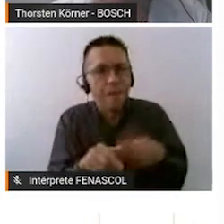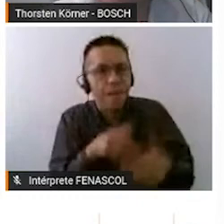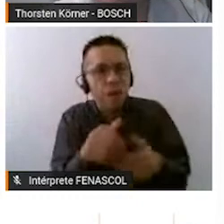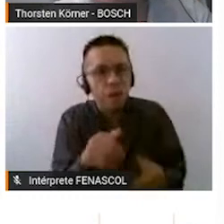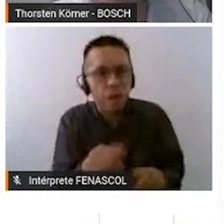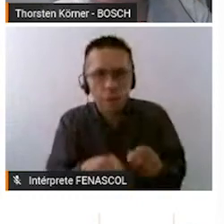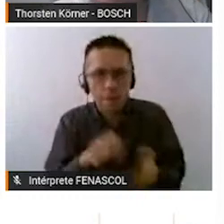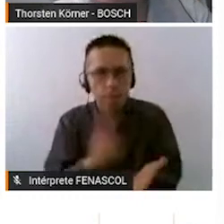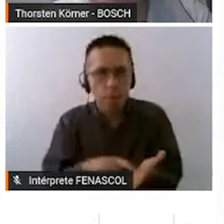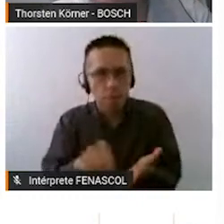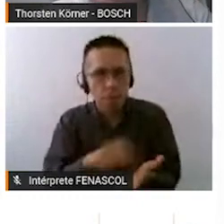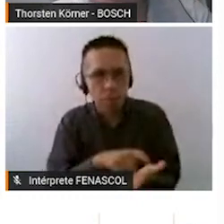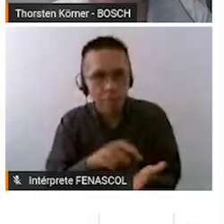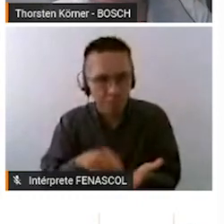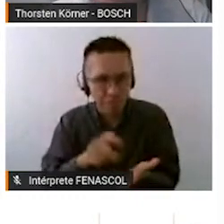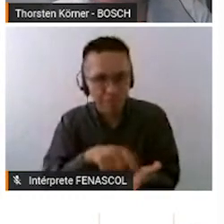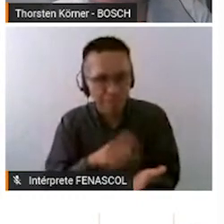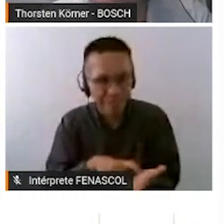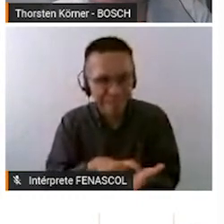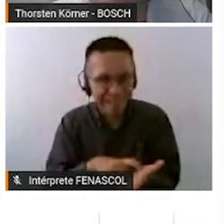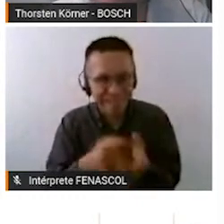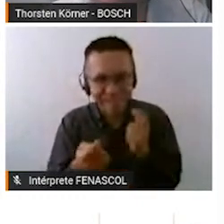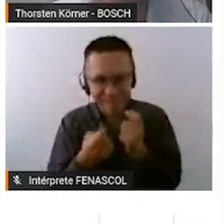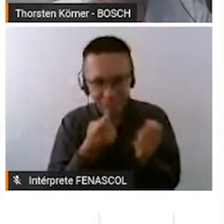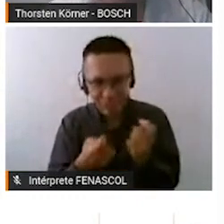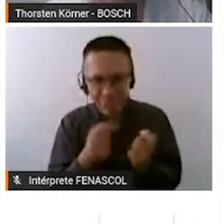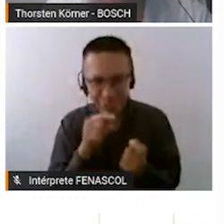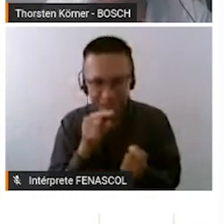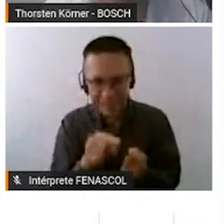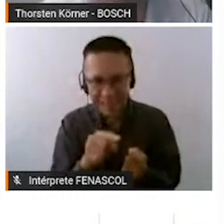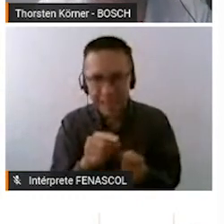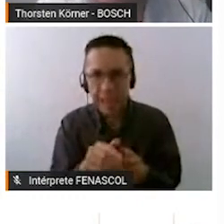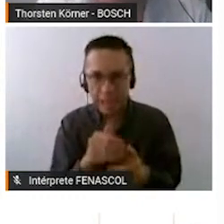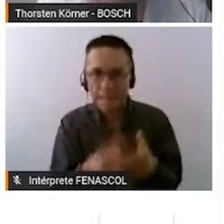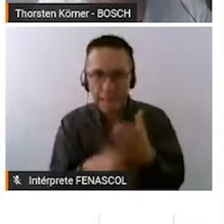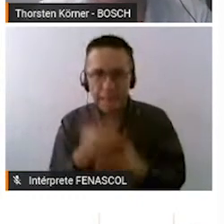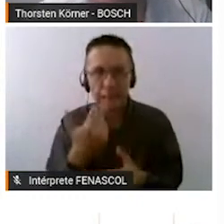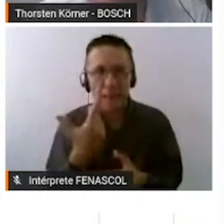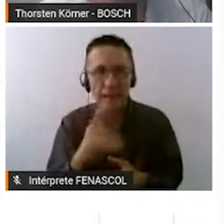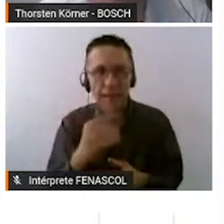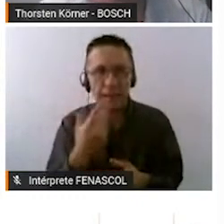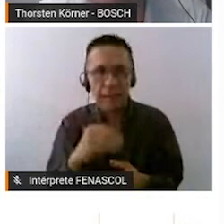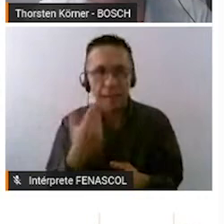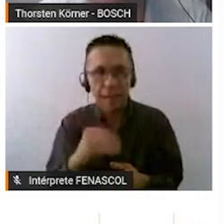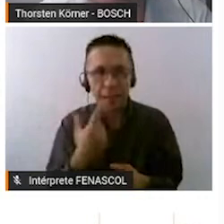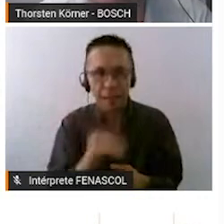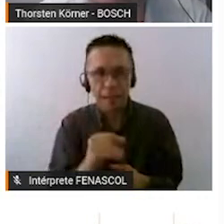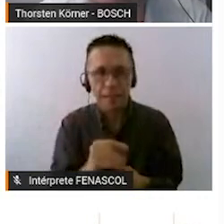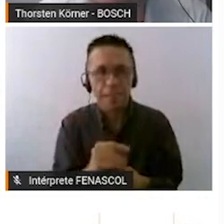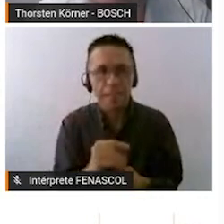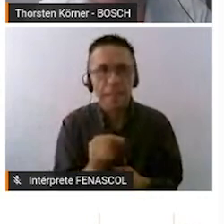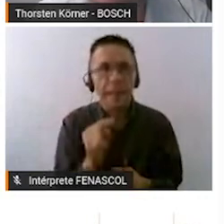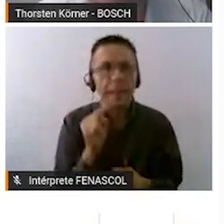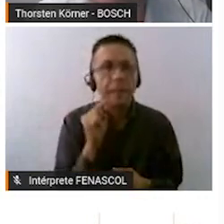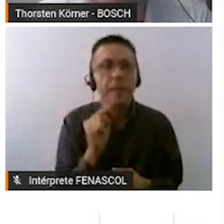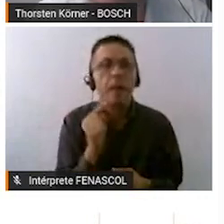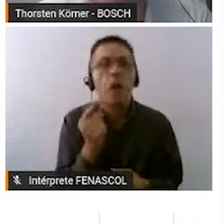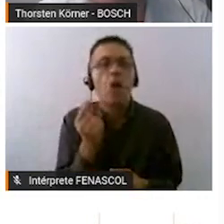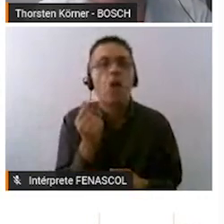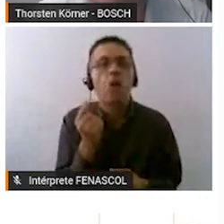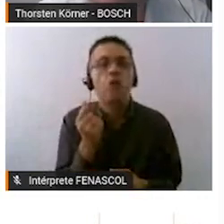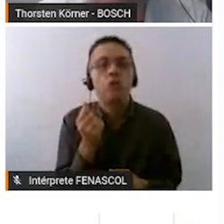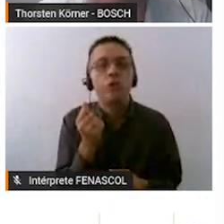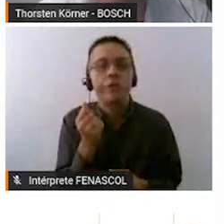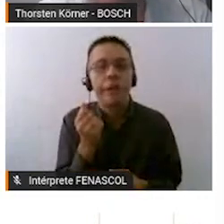vez también una serie de costos mayores porque significó